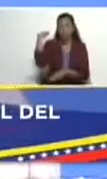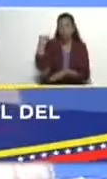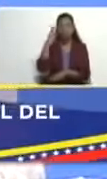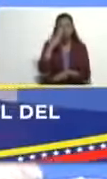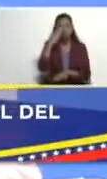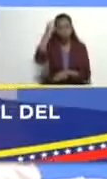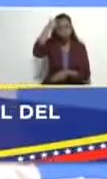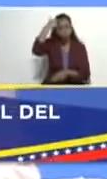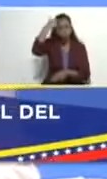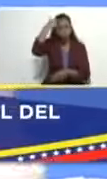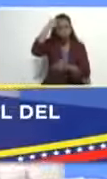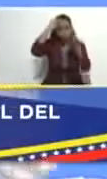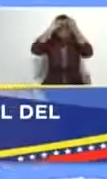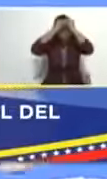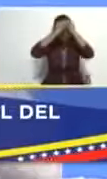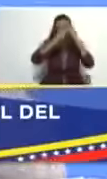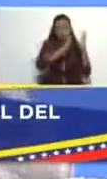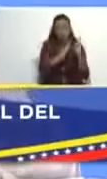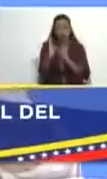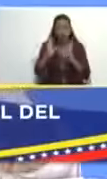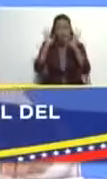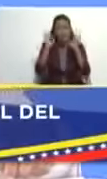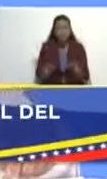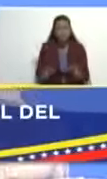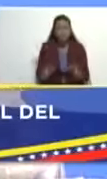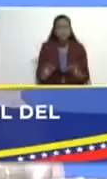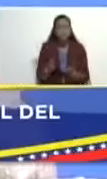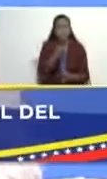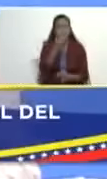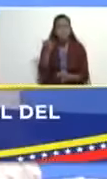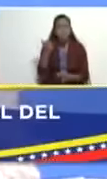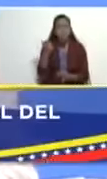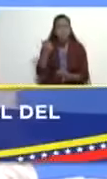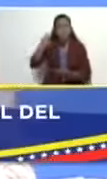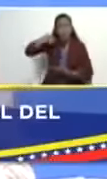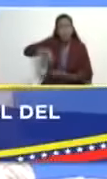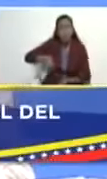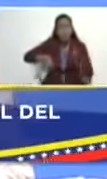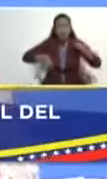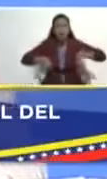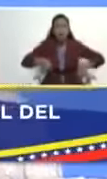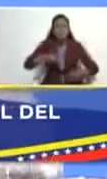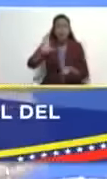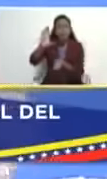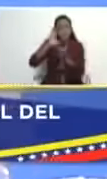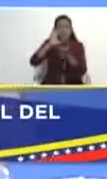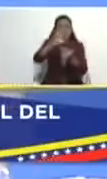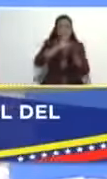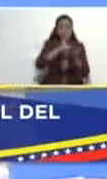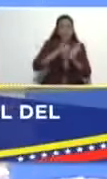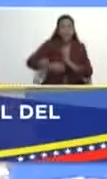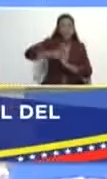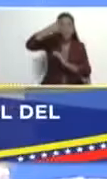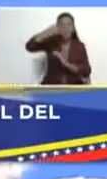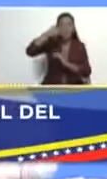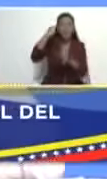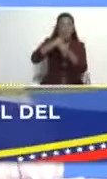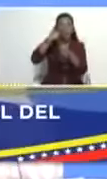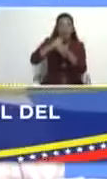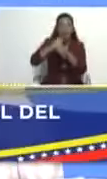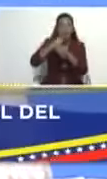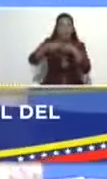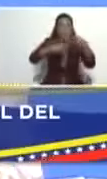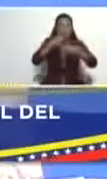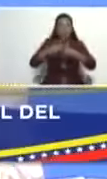plan para optimizar lo que está ingresando. Subir el ingreso,